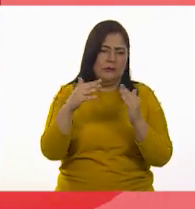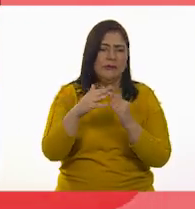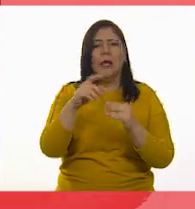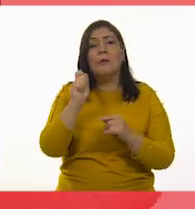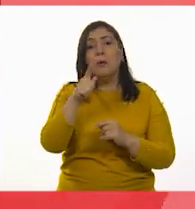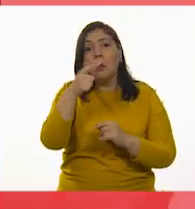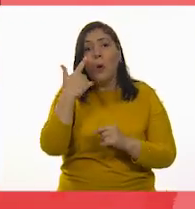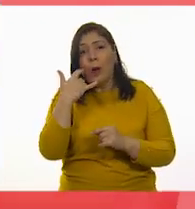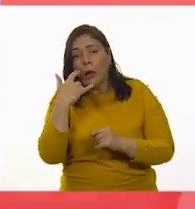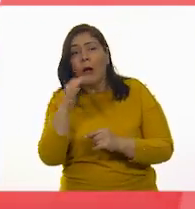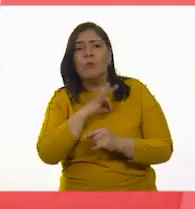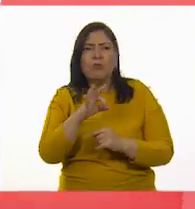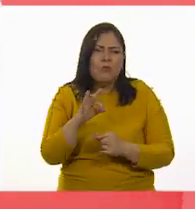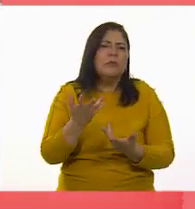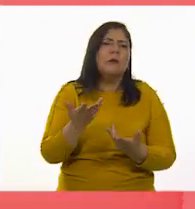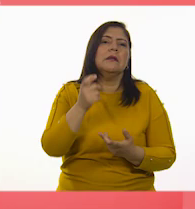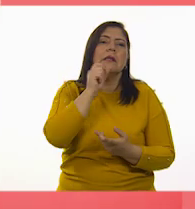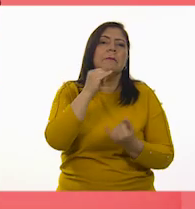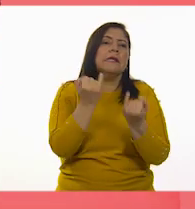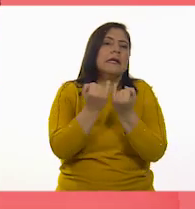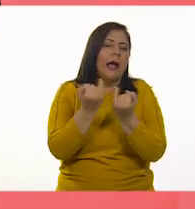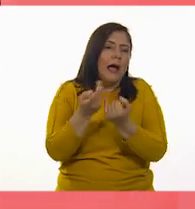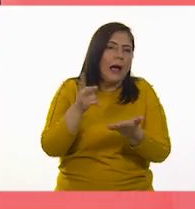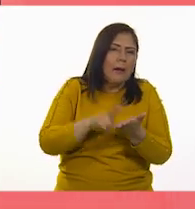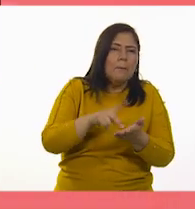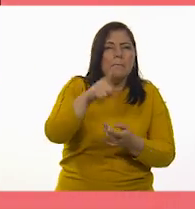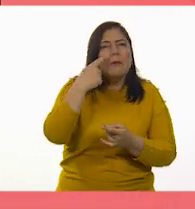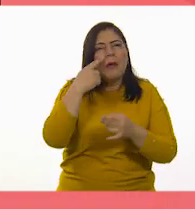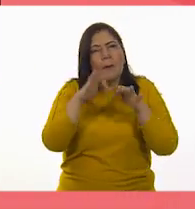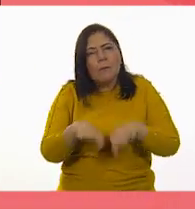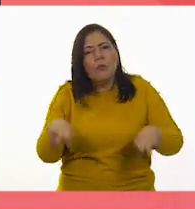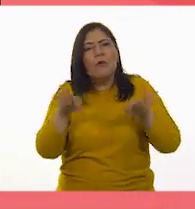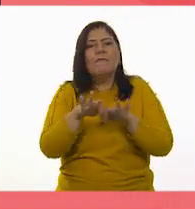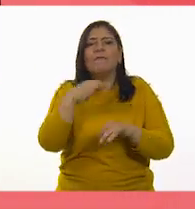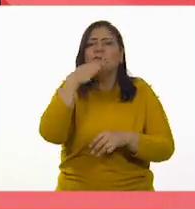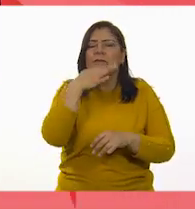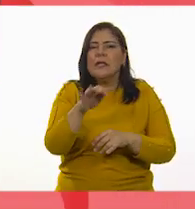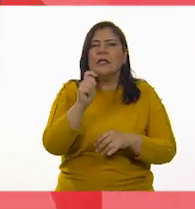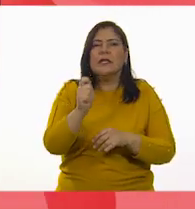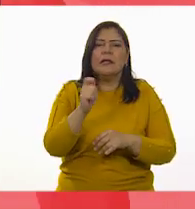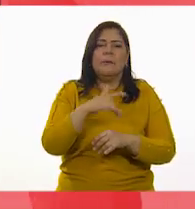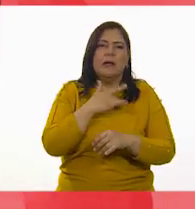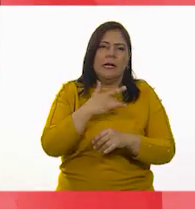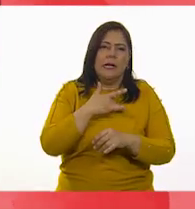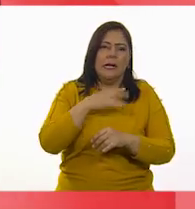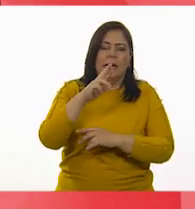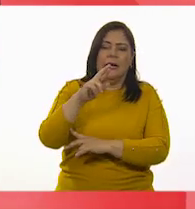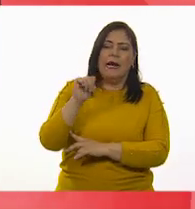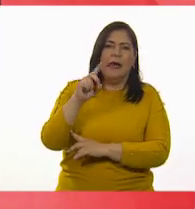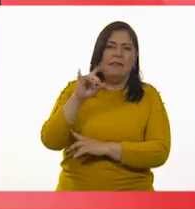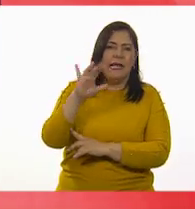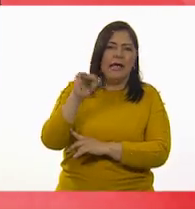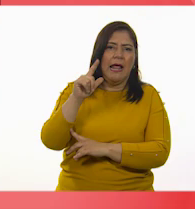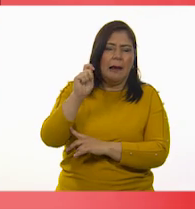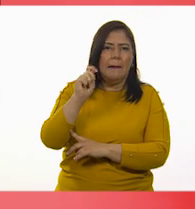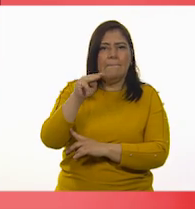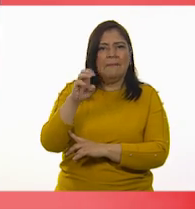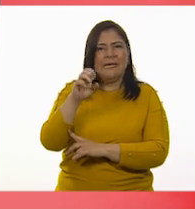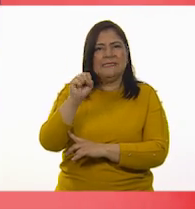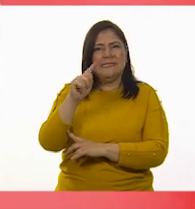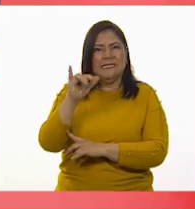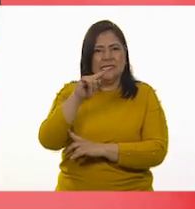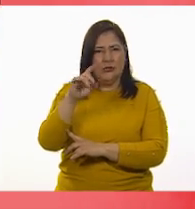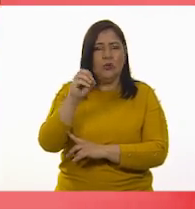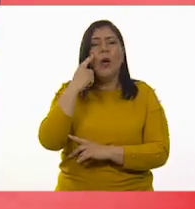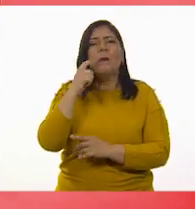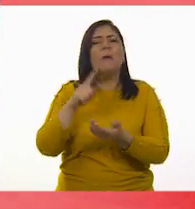conocer, si es que no lo has hecho todavía, la oferta y la importancia del Festival Radical Mestizo, se trata de un punto de encuentro para